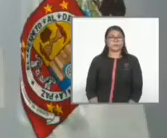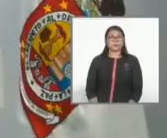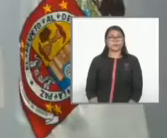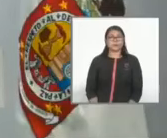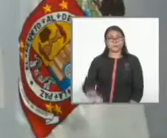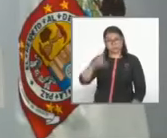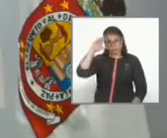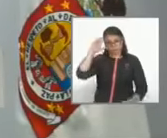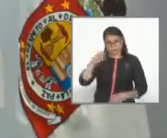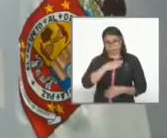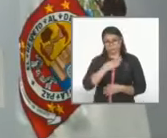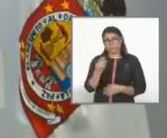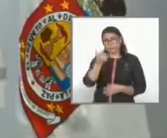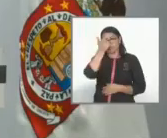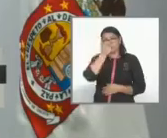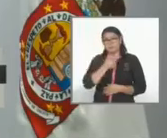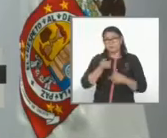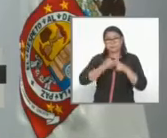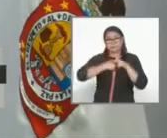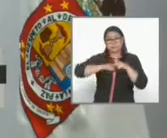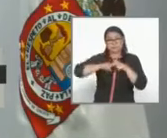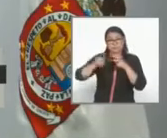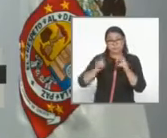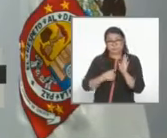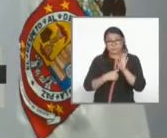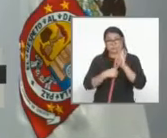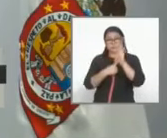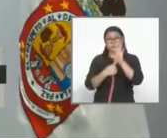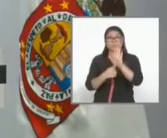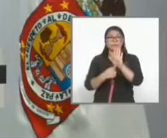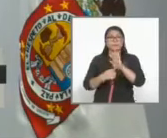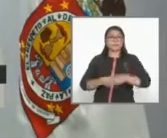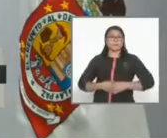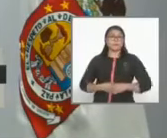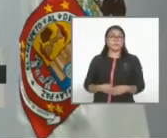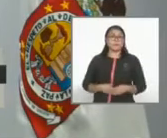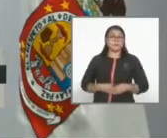Hola, buenas noches. Vamos a empezar con la presentación.